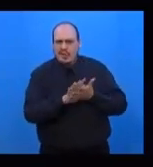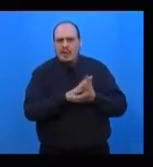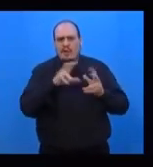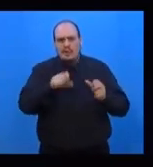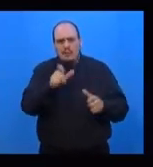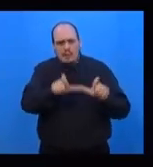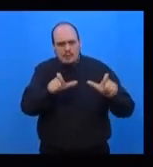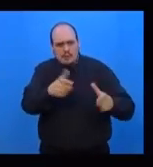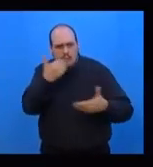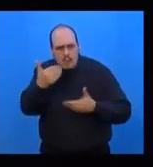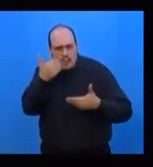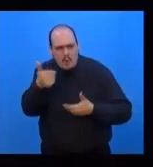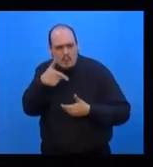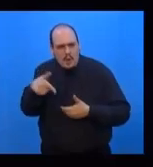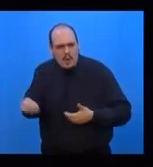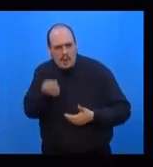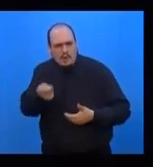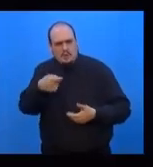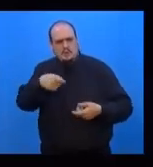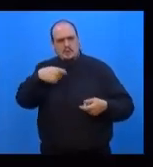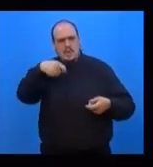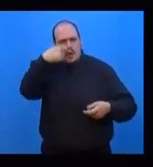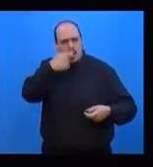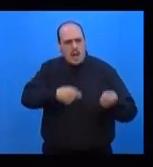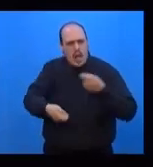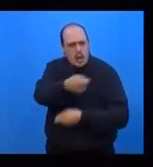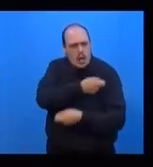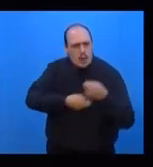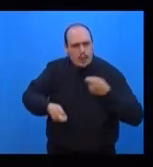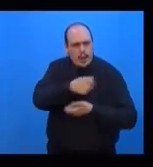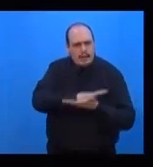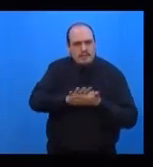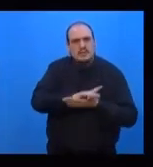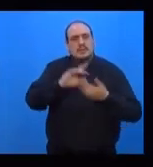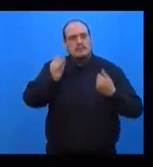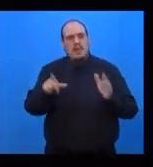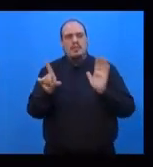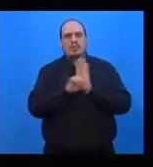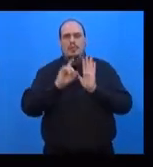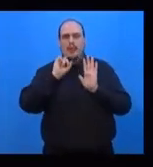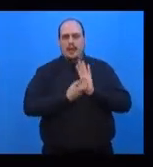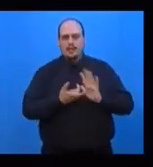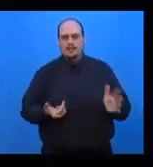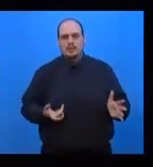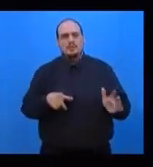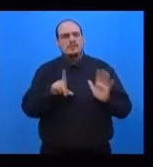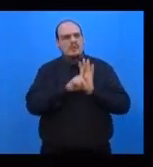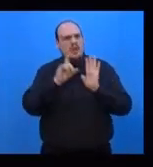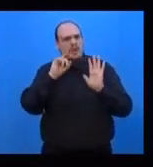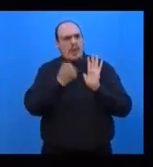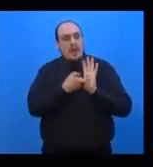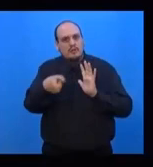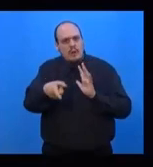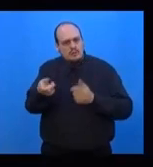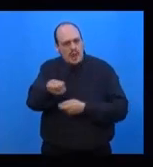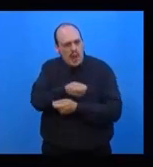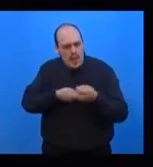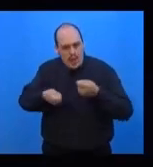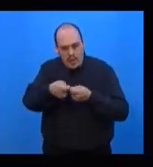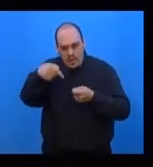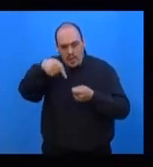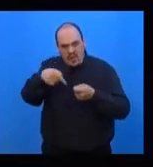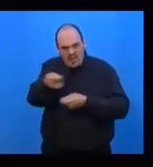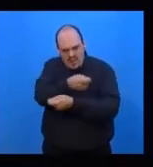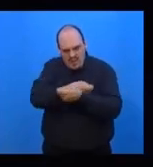del narcotráfico y de otros delitos que denominamos el gran delito un entramado en el que están involucradas